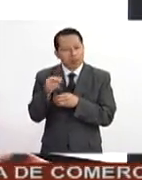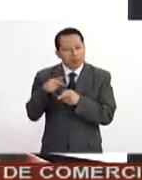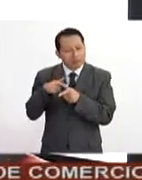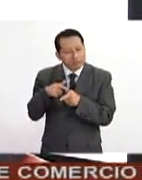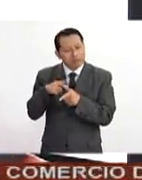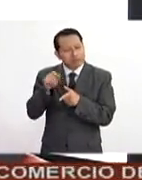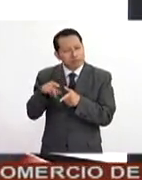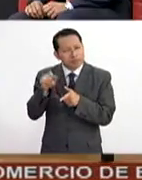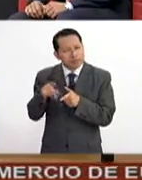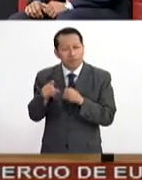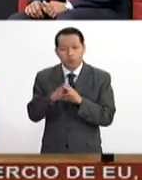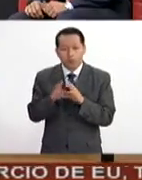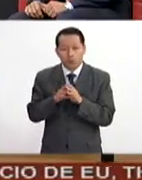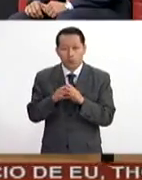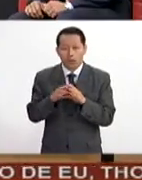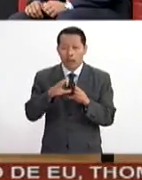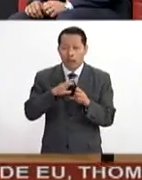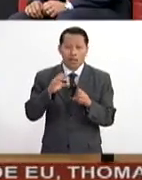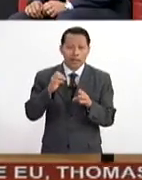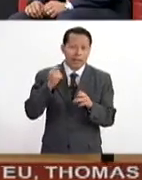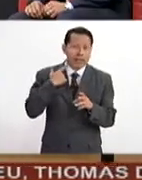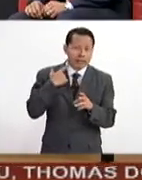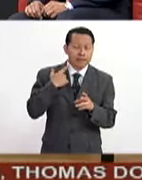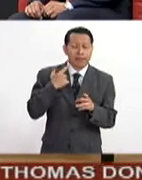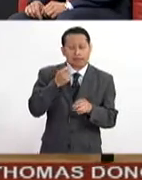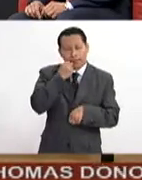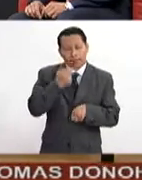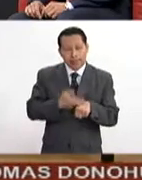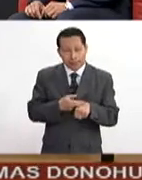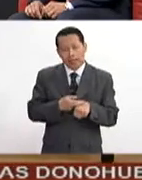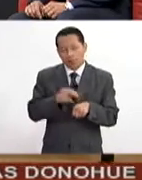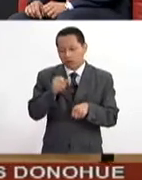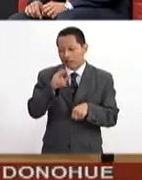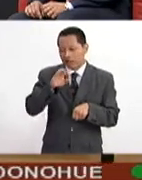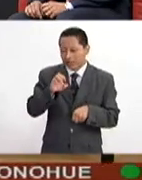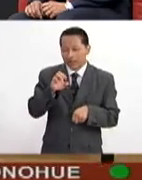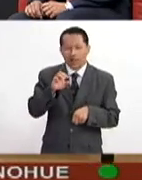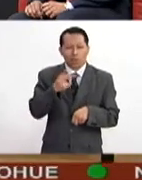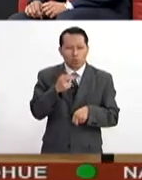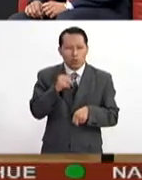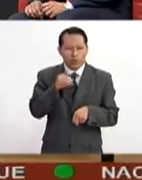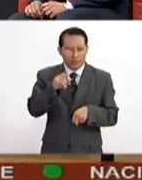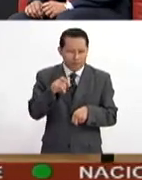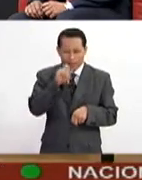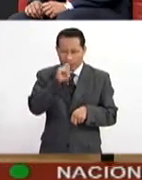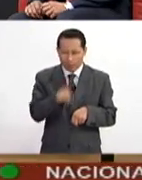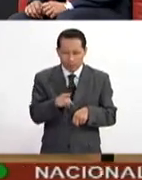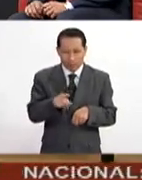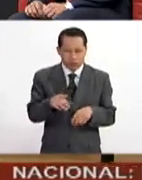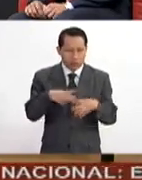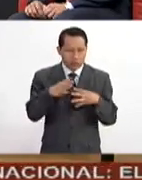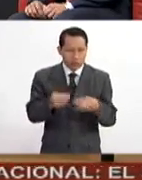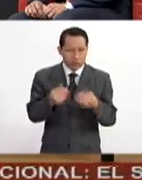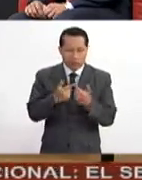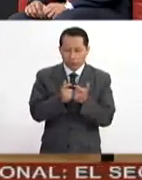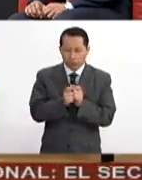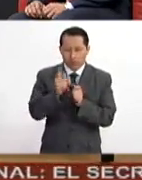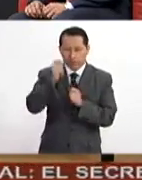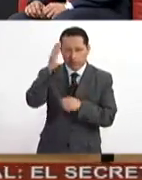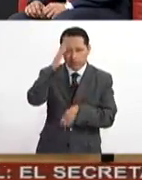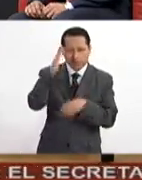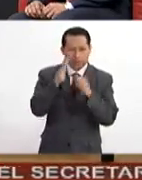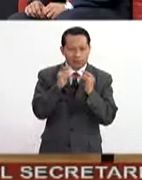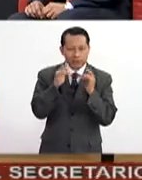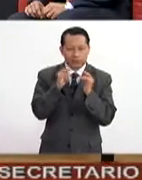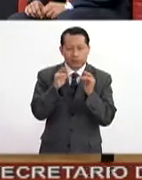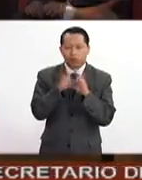acaba de fundar por un exministro de Economía de Hollande, este líder